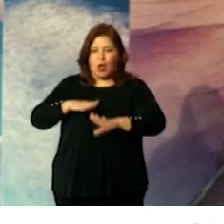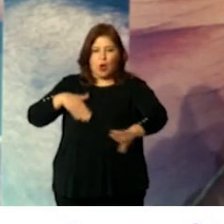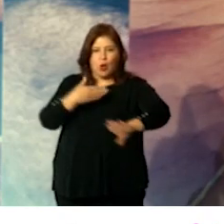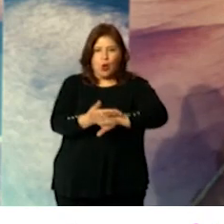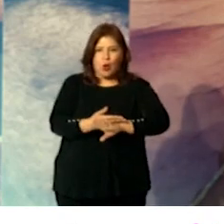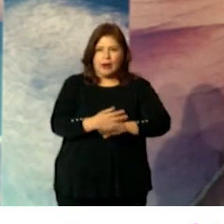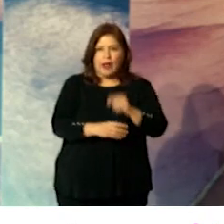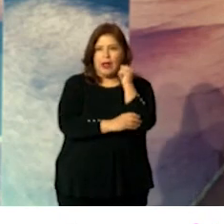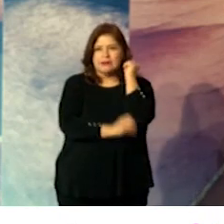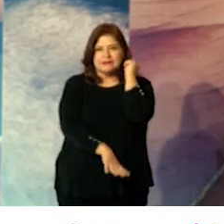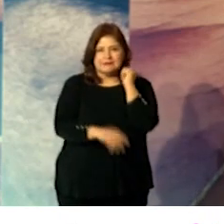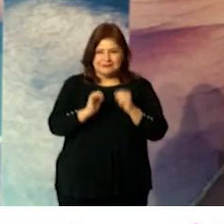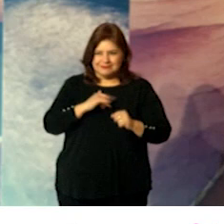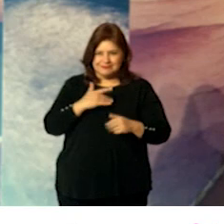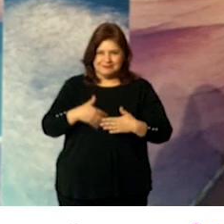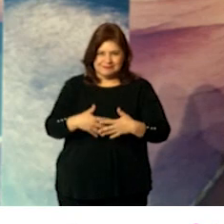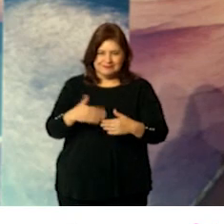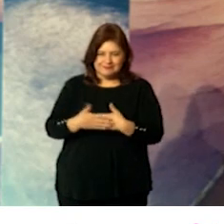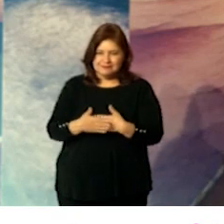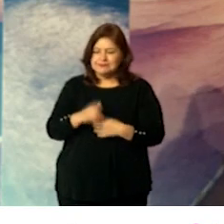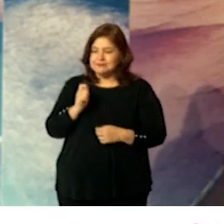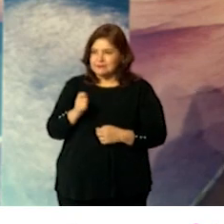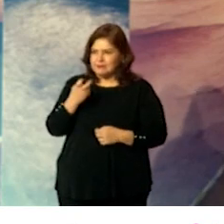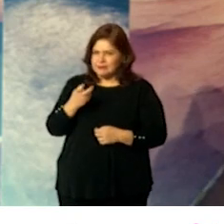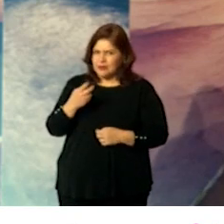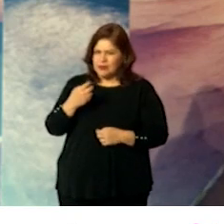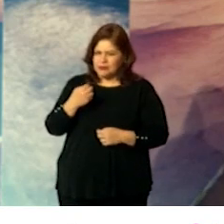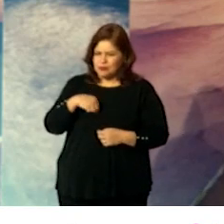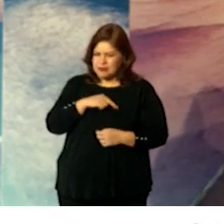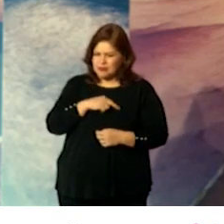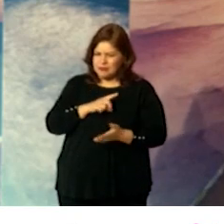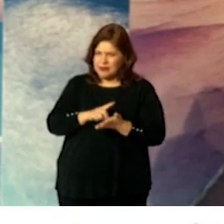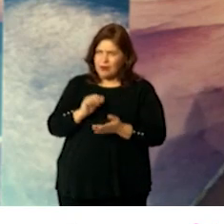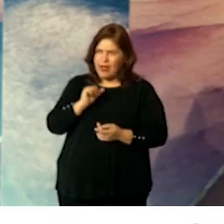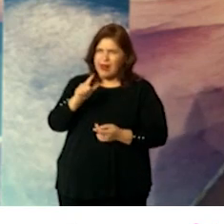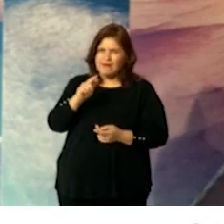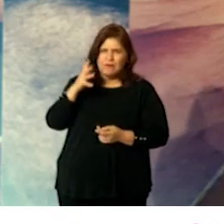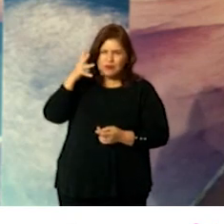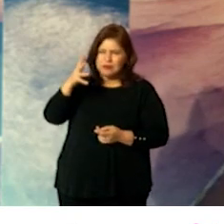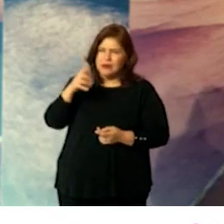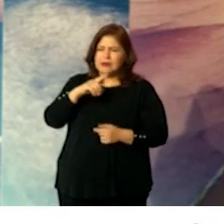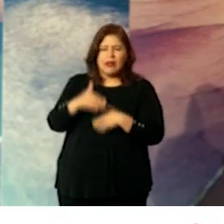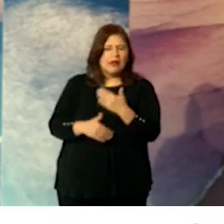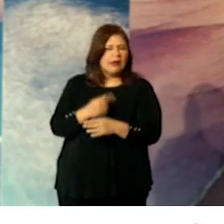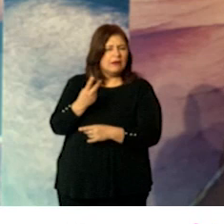como se identificaba el tema Nuestro Derecho al Futuro. Unos años después, por lo menos 5,